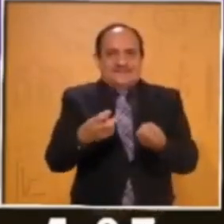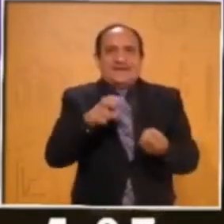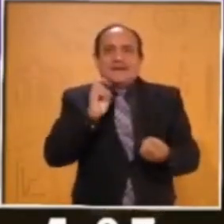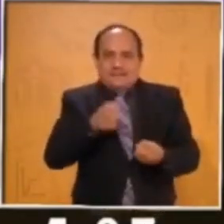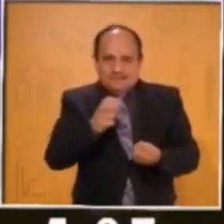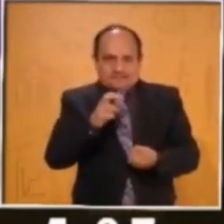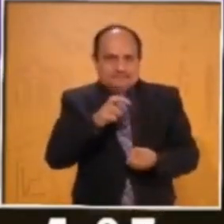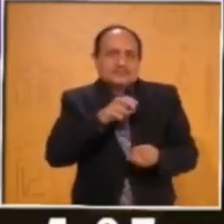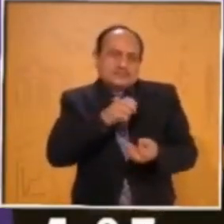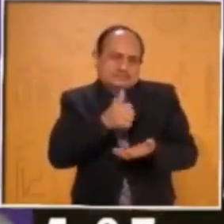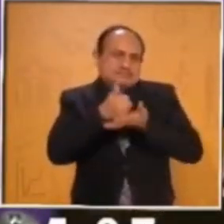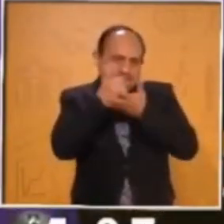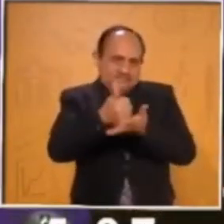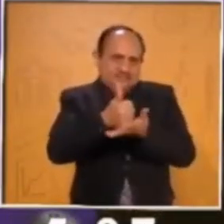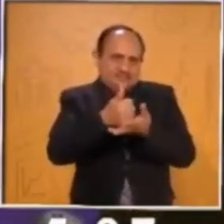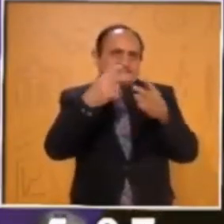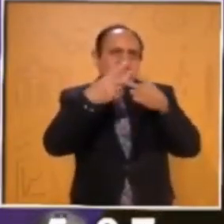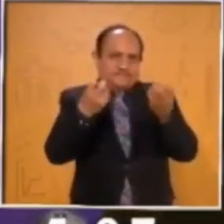los adjetivos.